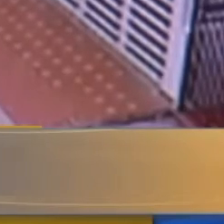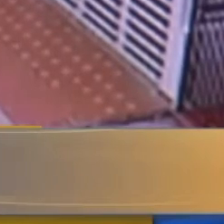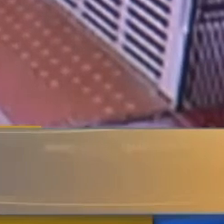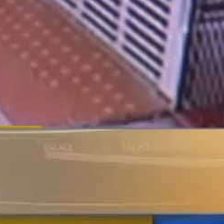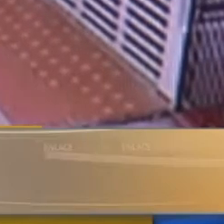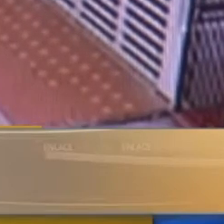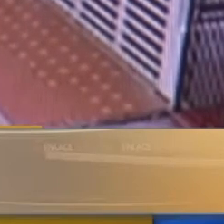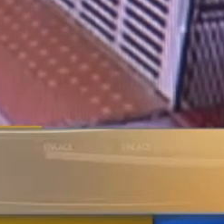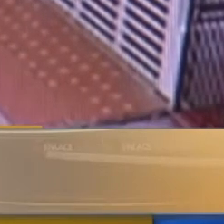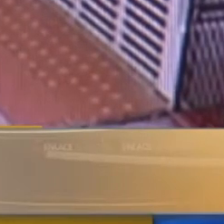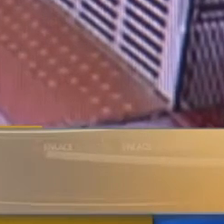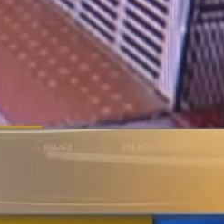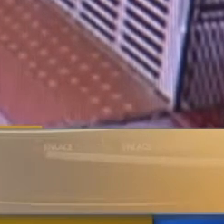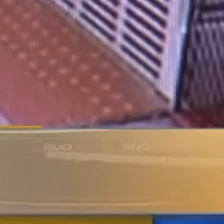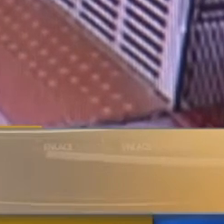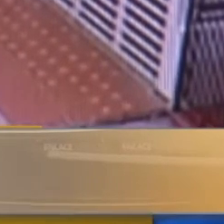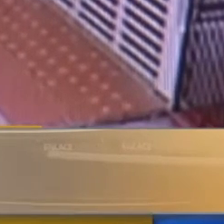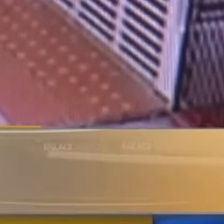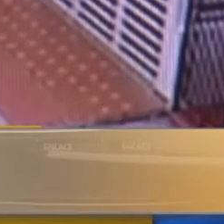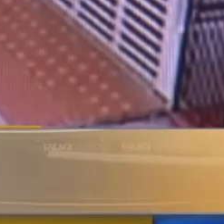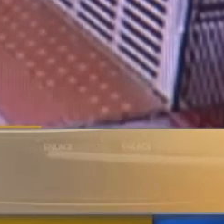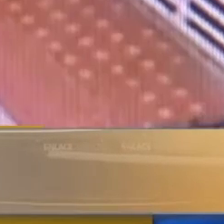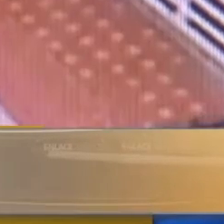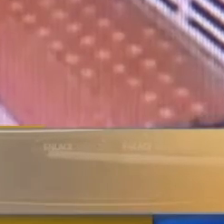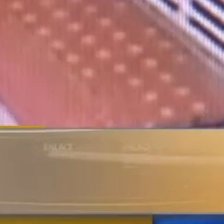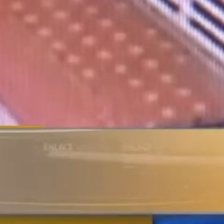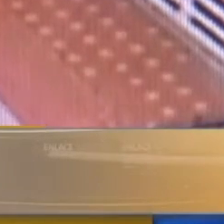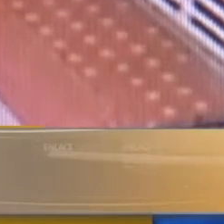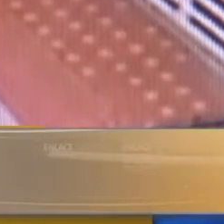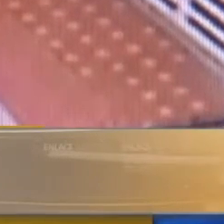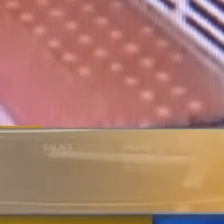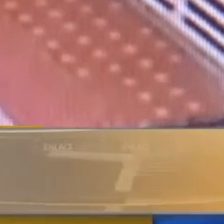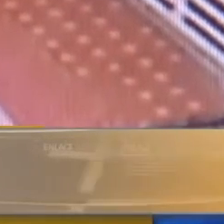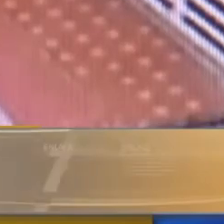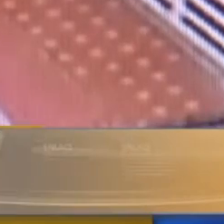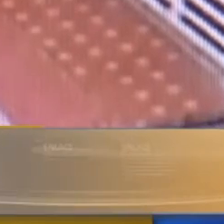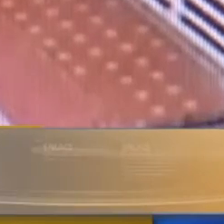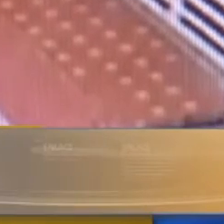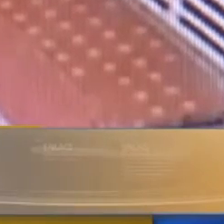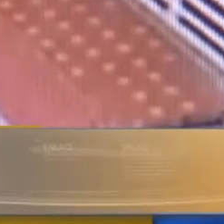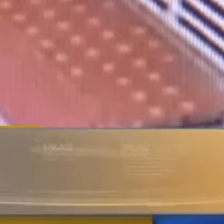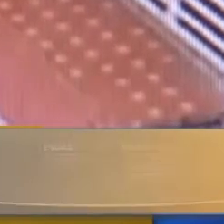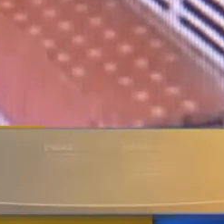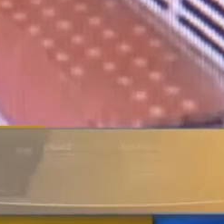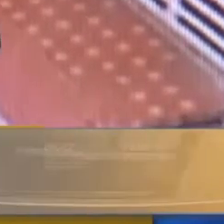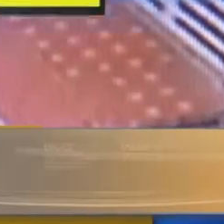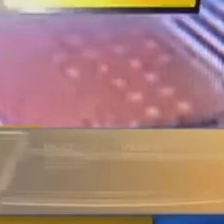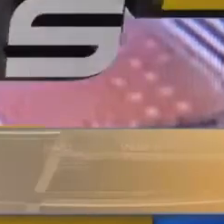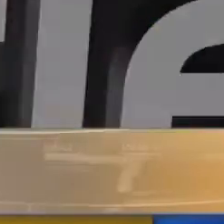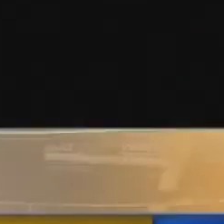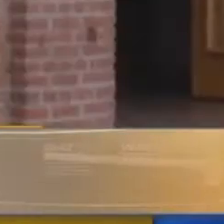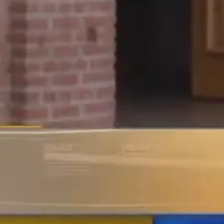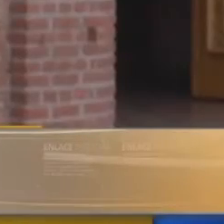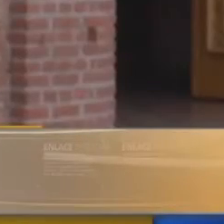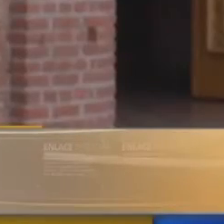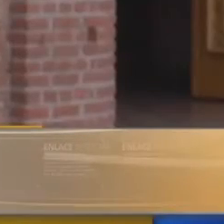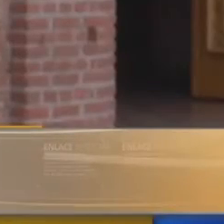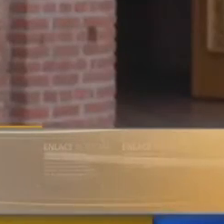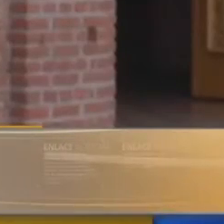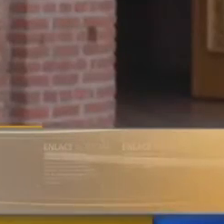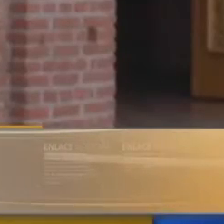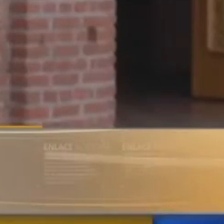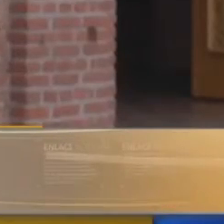su motocicleta, la que terminó en llamas. Vecinos del barrio El Parnaso, donde se produjo el hecho, muestran su preocupación por lo sucedido.